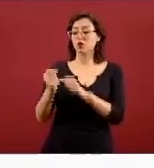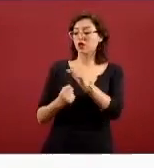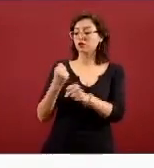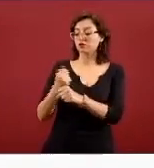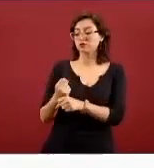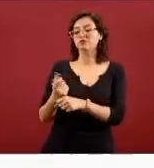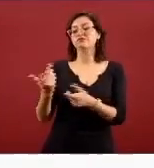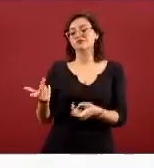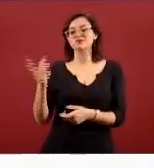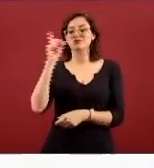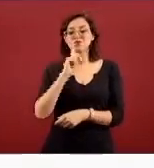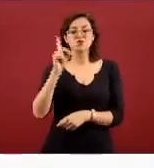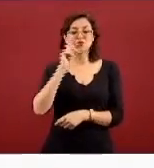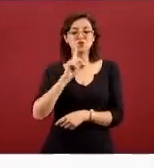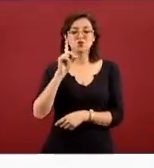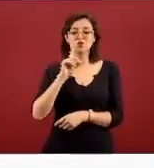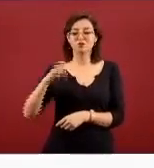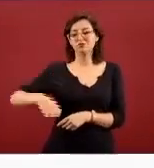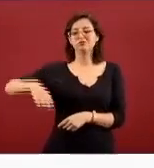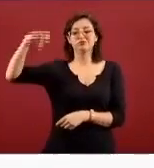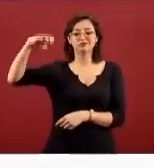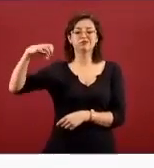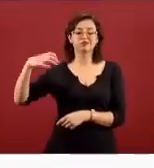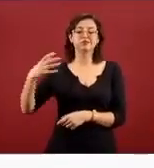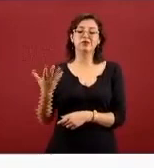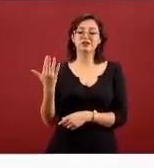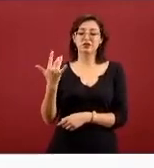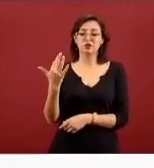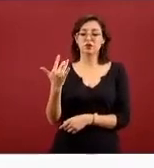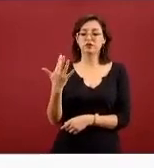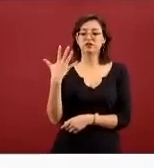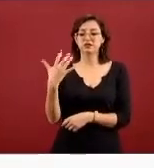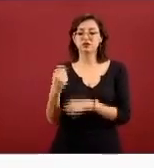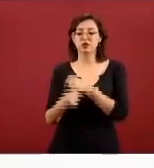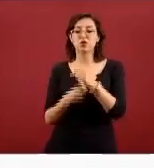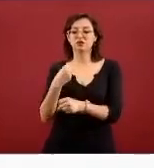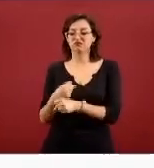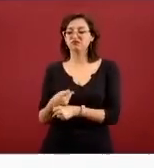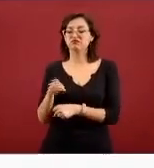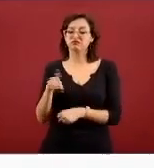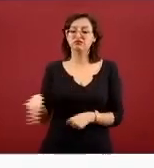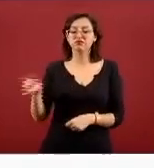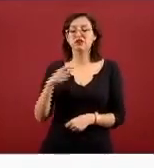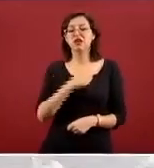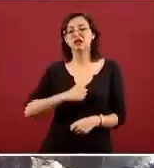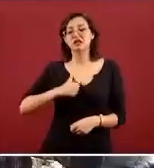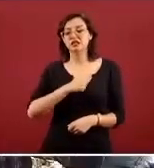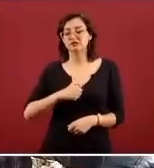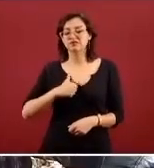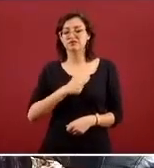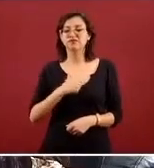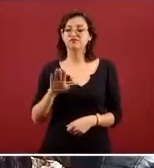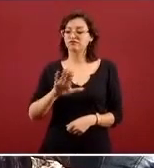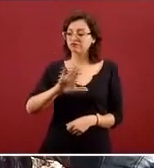mujeres mayores de 55 años las que lamentablemente han perdido la